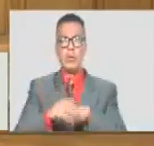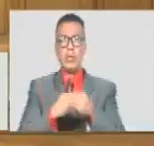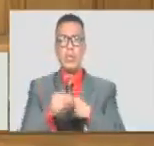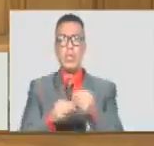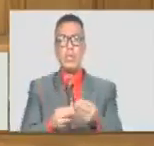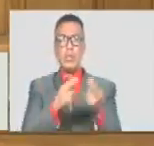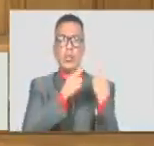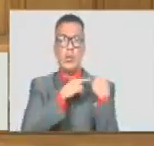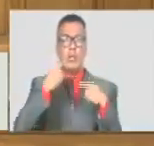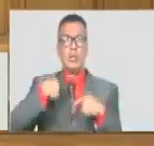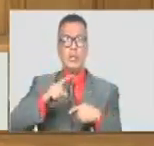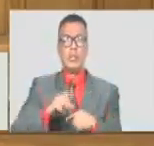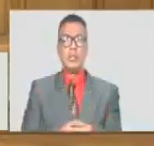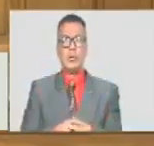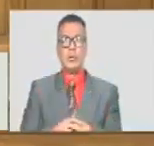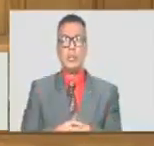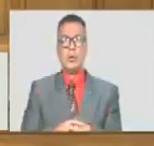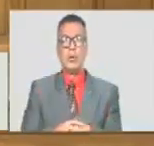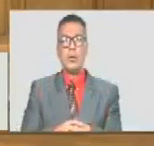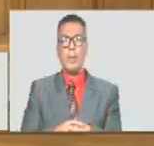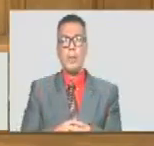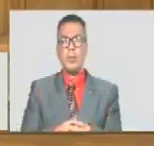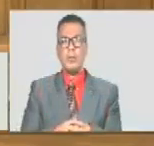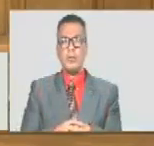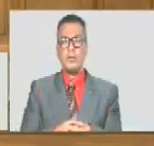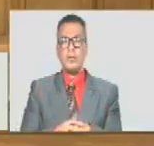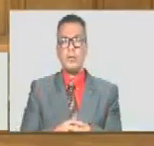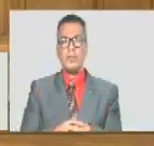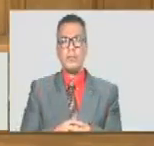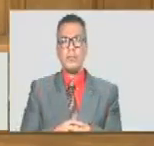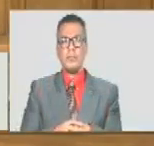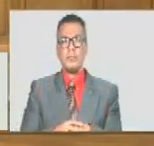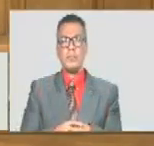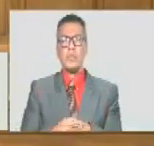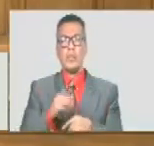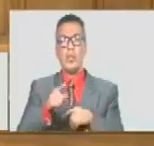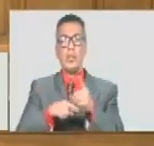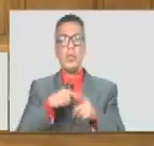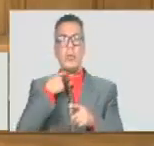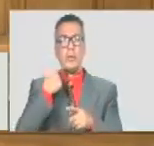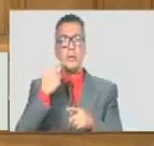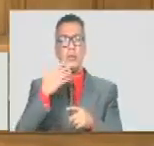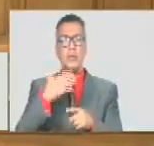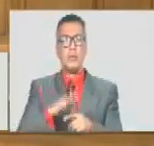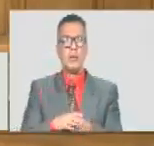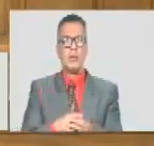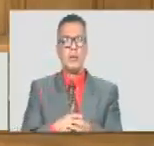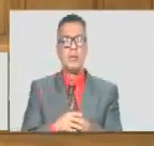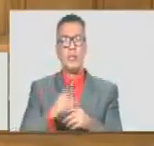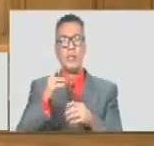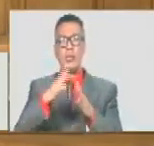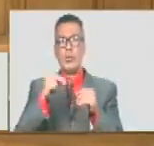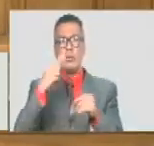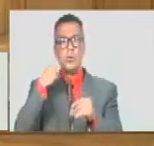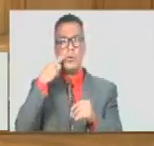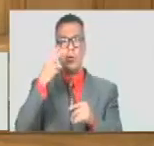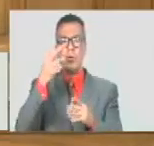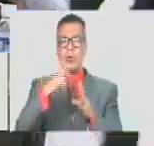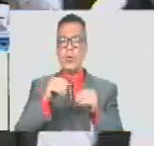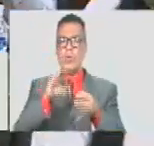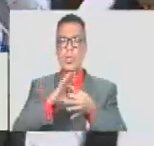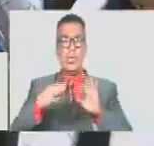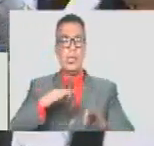lo que era. ¿Y qué hicieron con nuestro querido Aristóbulos Turis? Que cuando murió, todas las alarmas de racismo en las redes